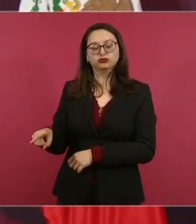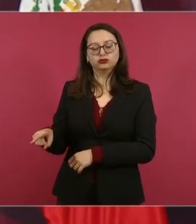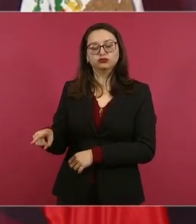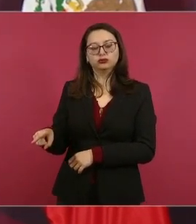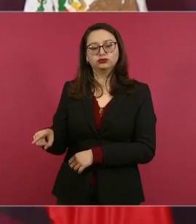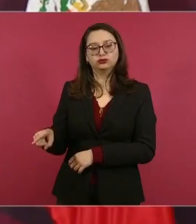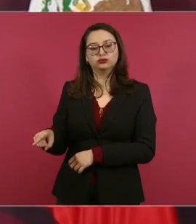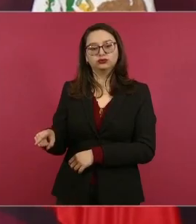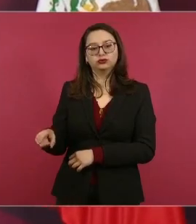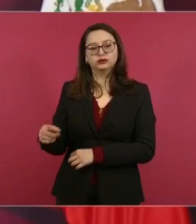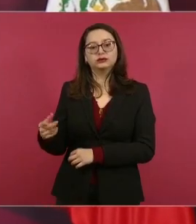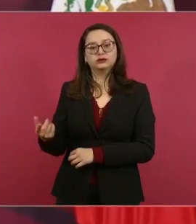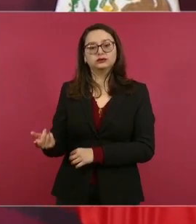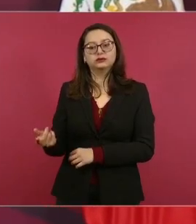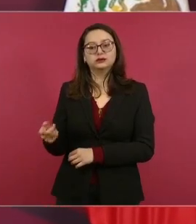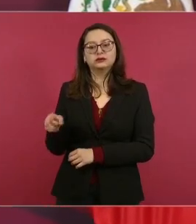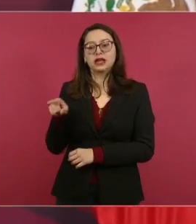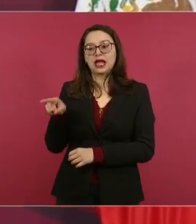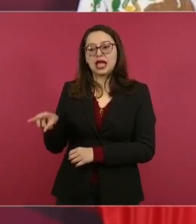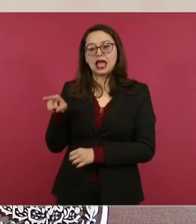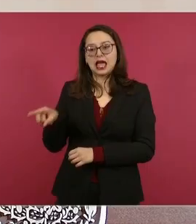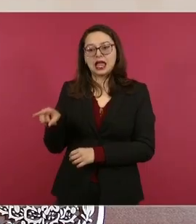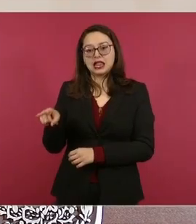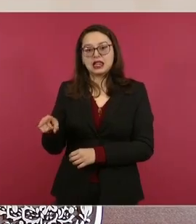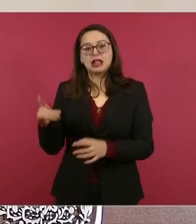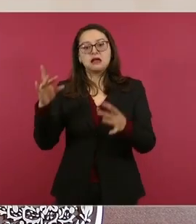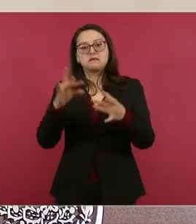porque se dedicó a hablar mal de mí.